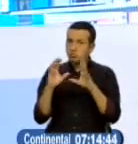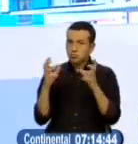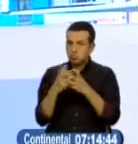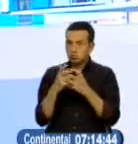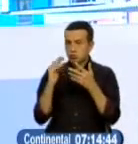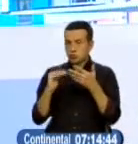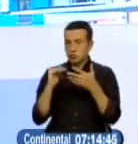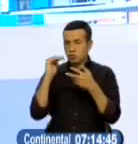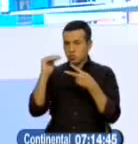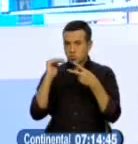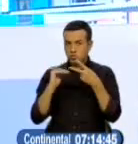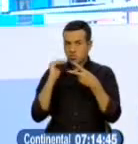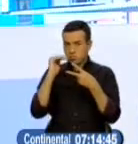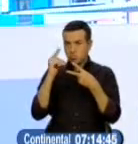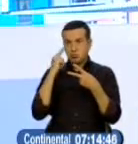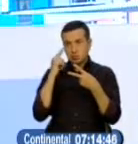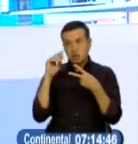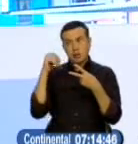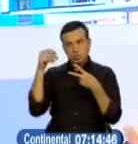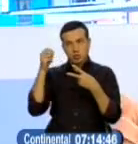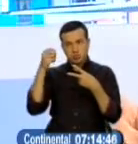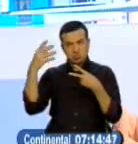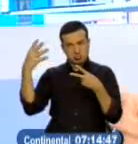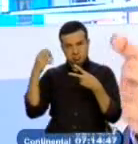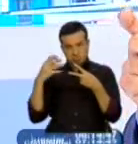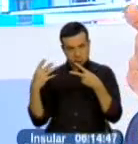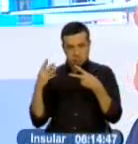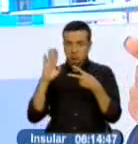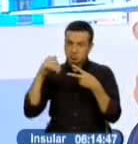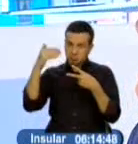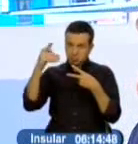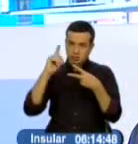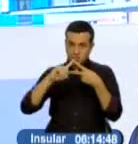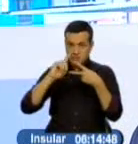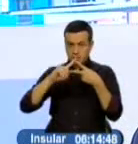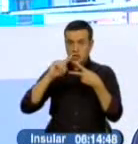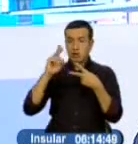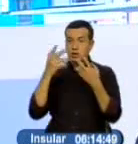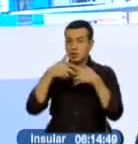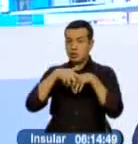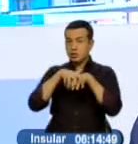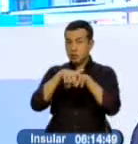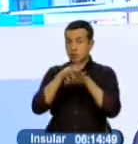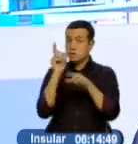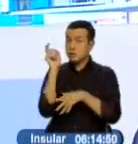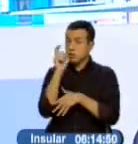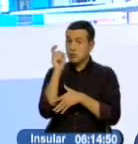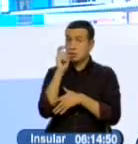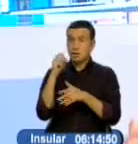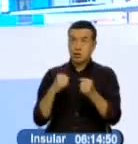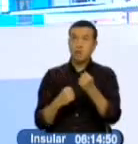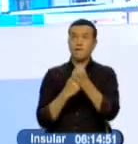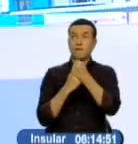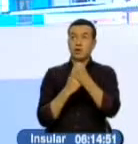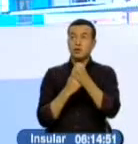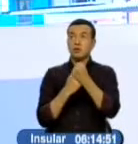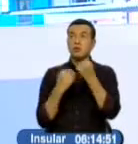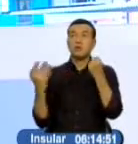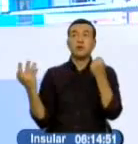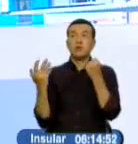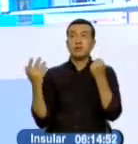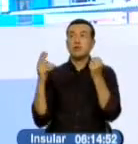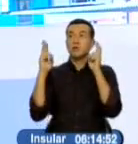dos niveles, luego podemos desarrollar un poquito mejor, pero yo te diría que el primer nivel de integralidad que necesita ser reforzado es en